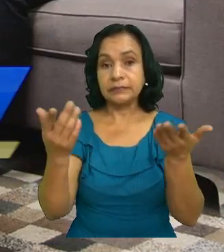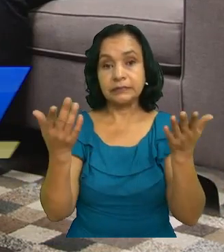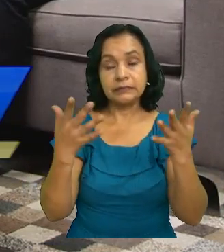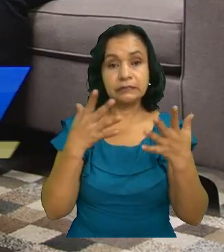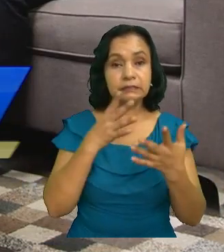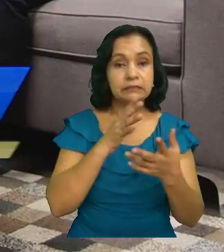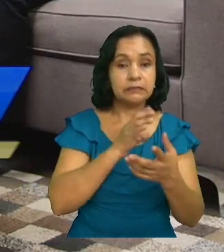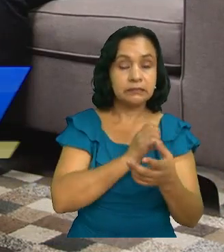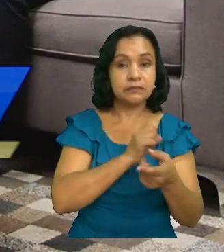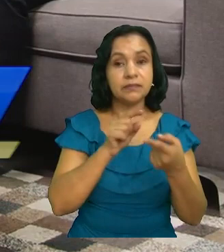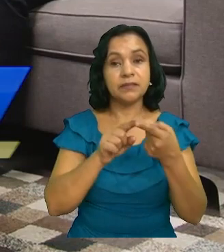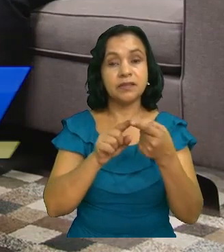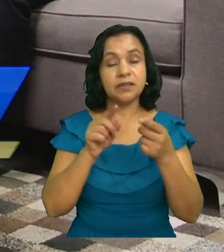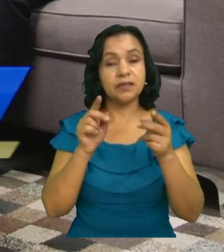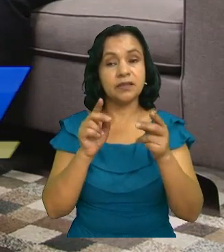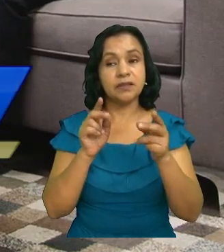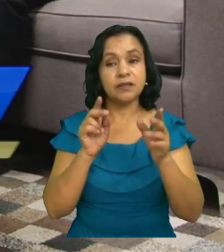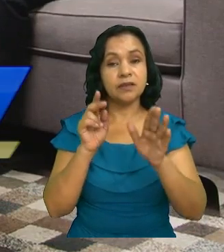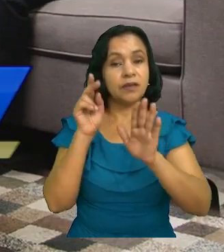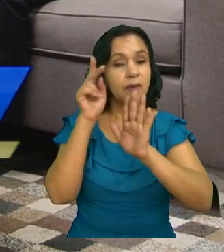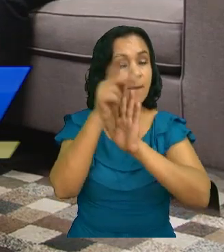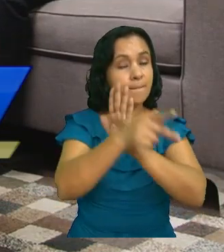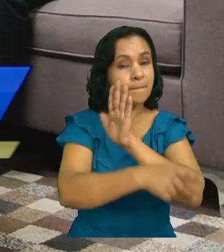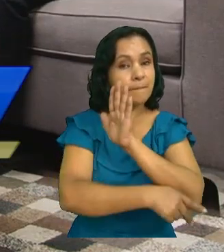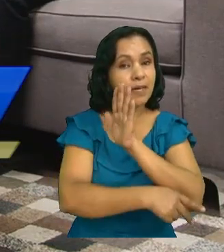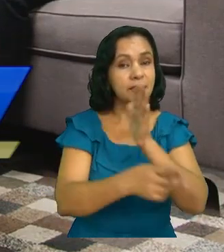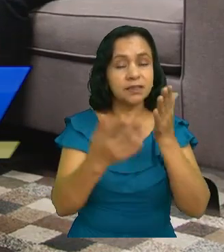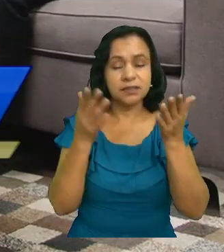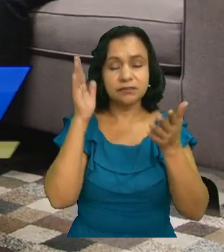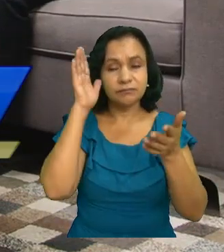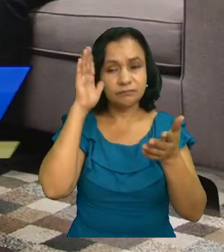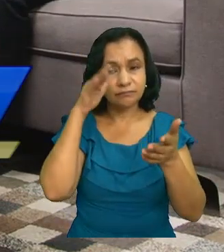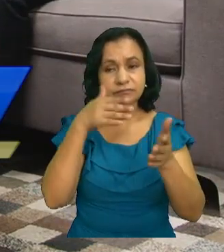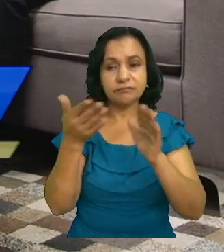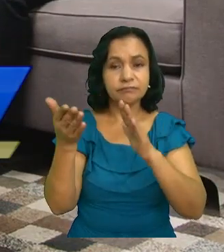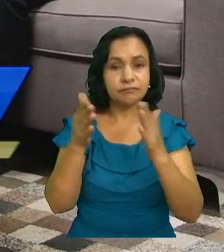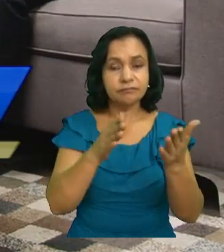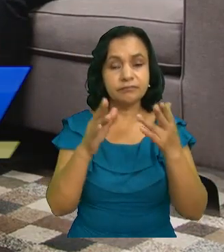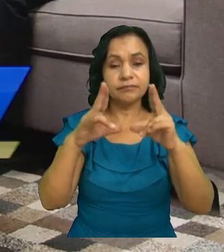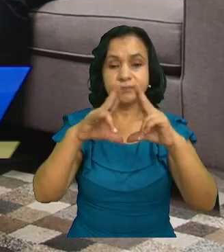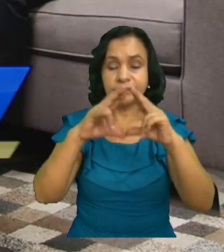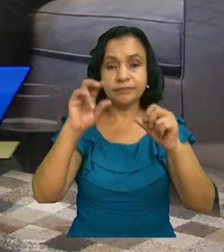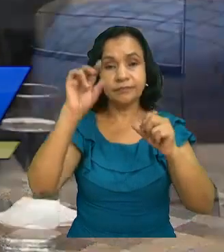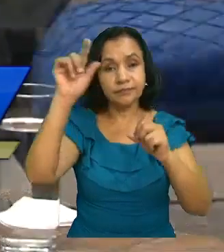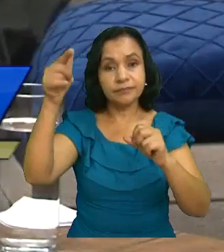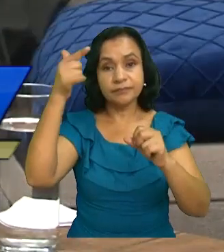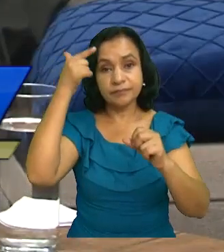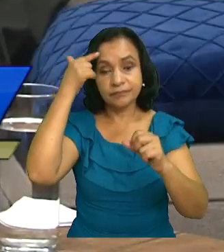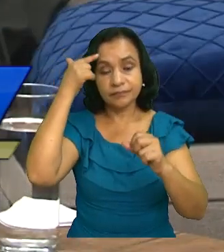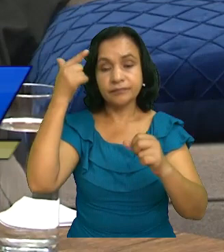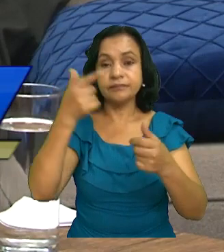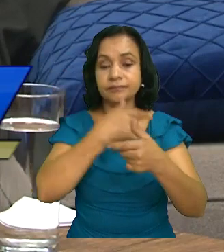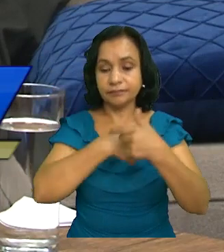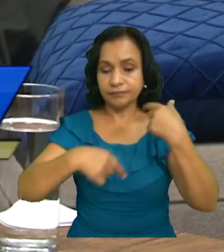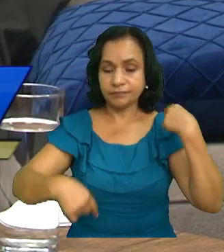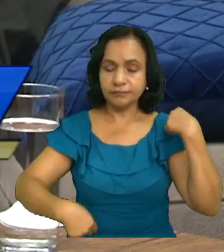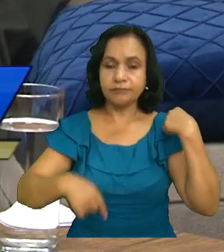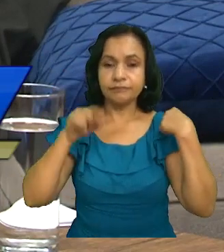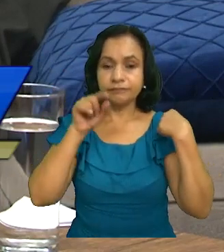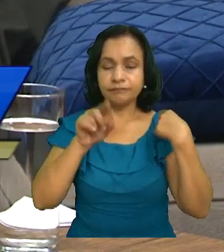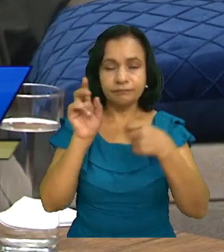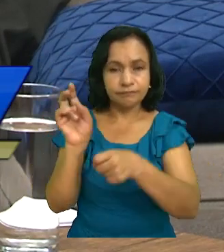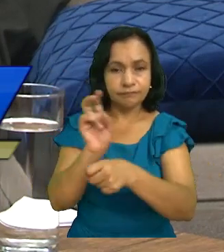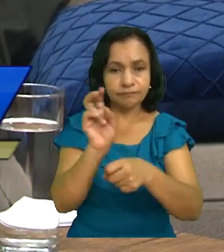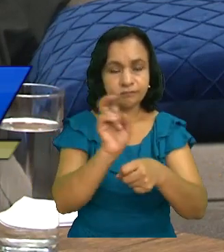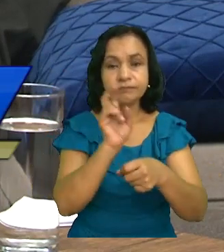de tragedia que ha vivido la humanidad entera, pues. Claro. Es que el gobierno ha estado ahí, el presidente ha estado ahí, ha estado en